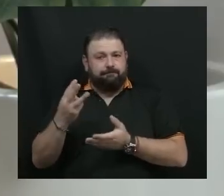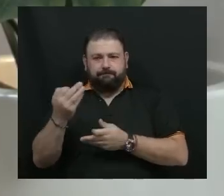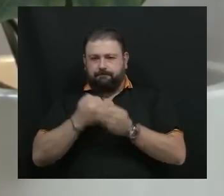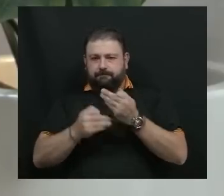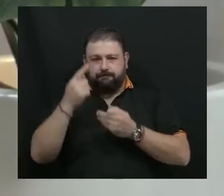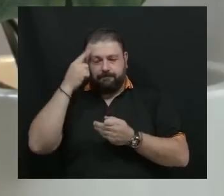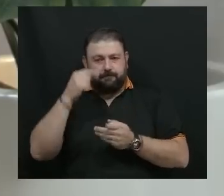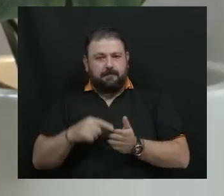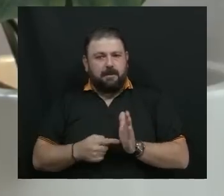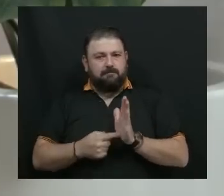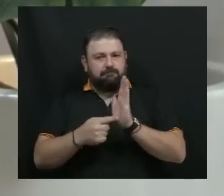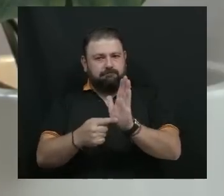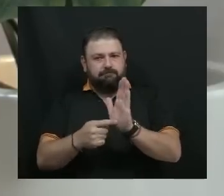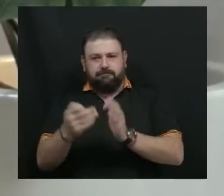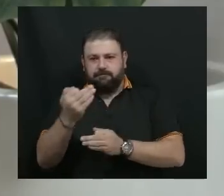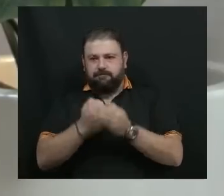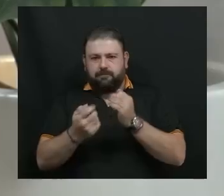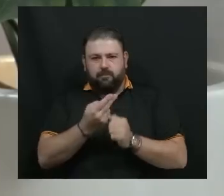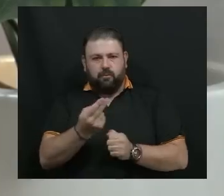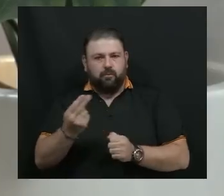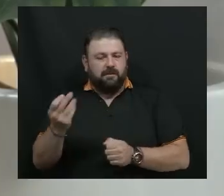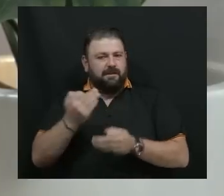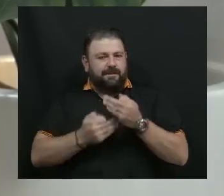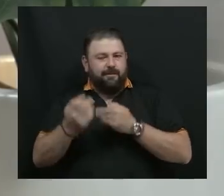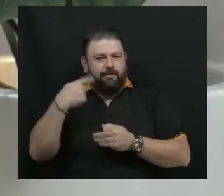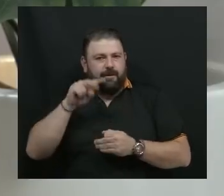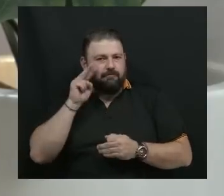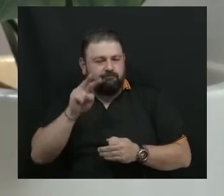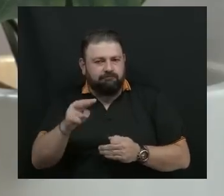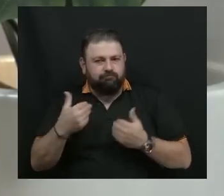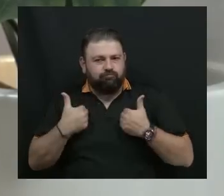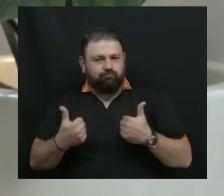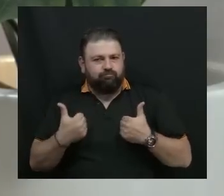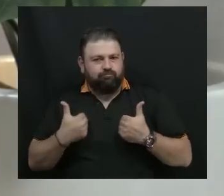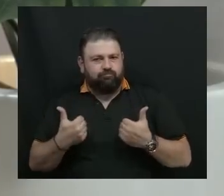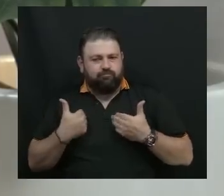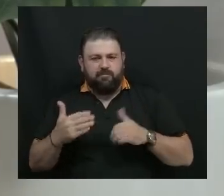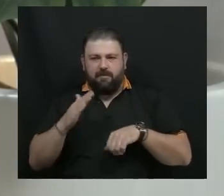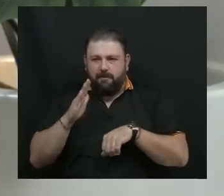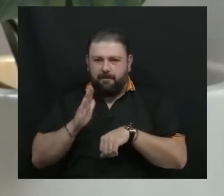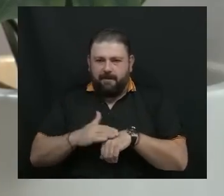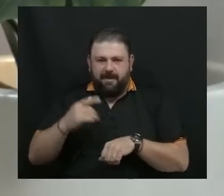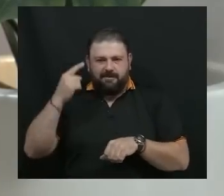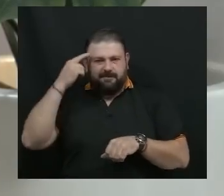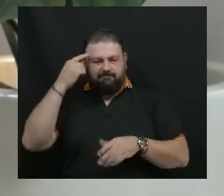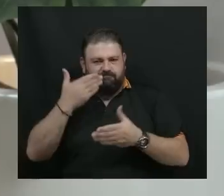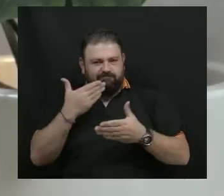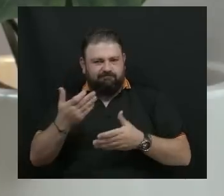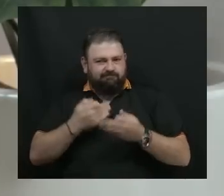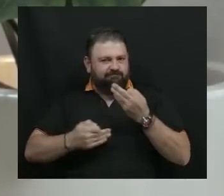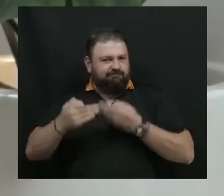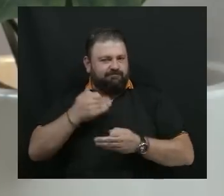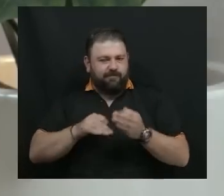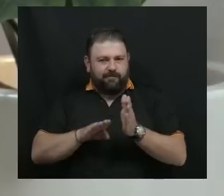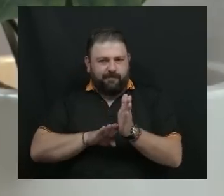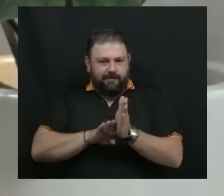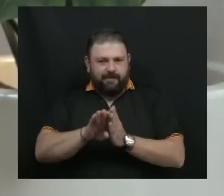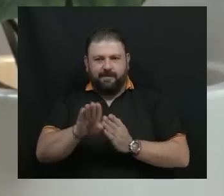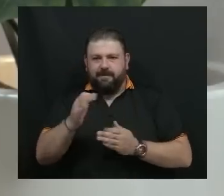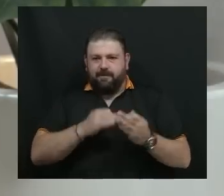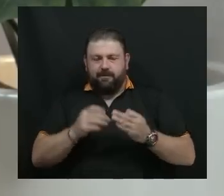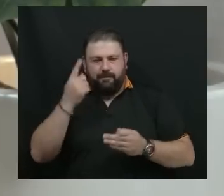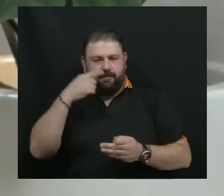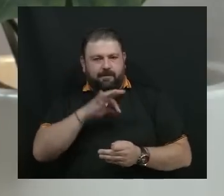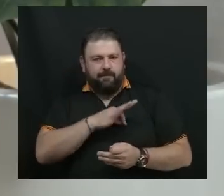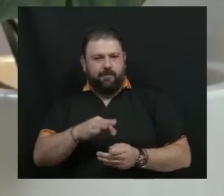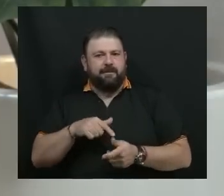esta charla para que ustedes se enriquezcan de esta información, vuelvan a vivirla, vuelvan a escucharla y vuelvan a tomar nota para